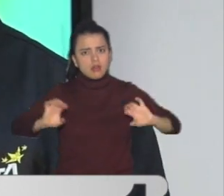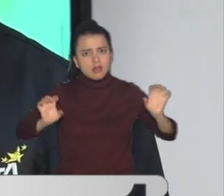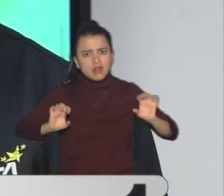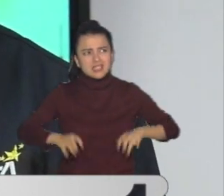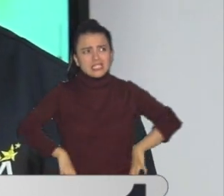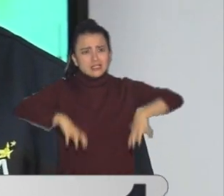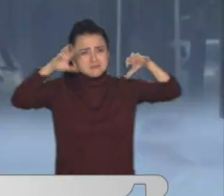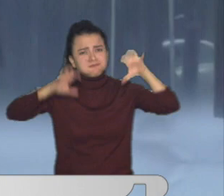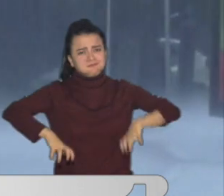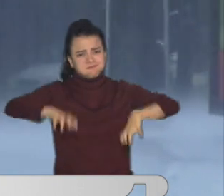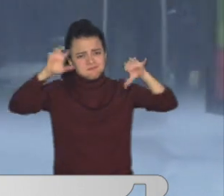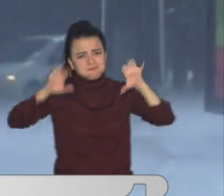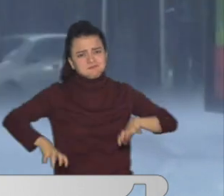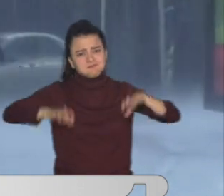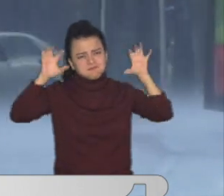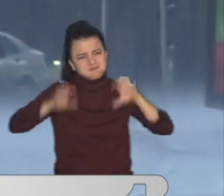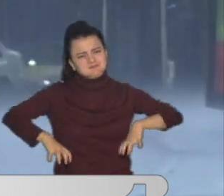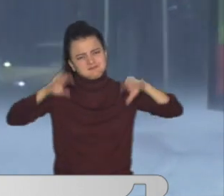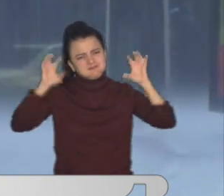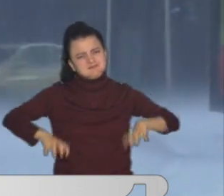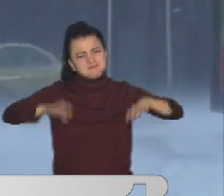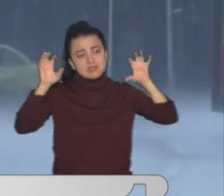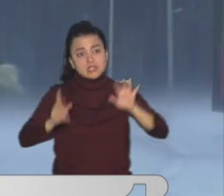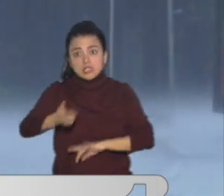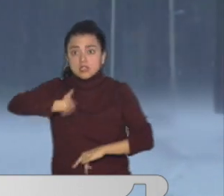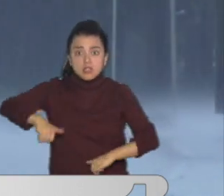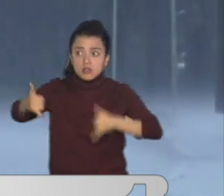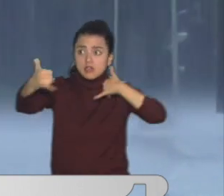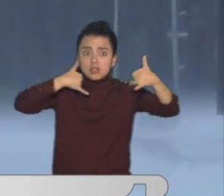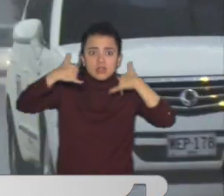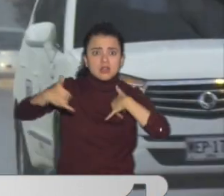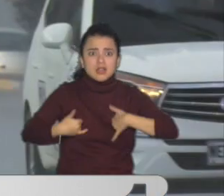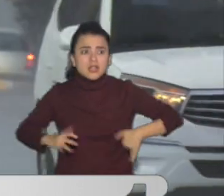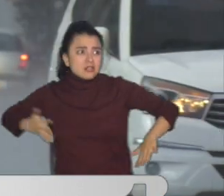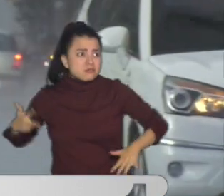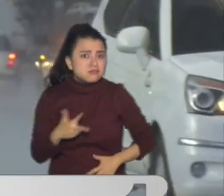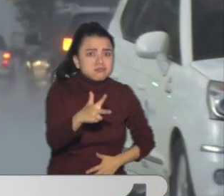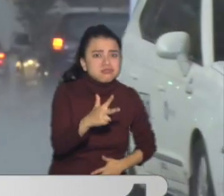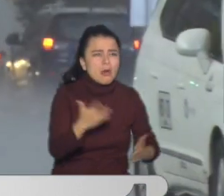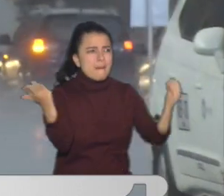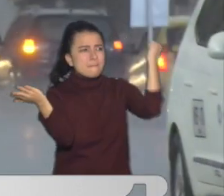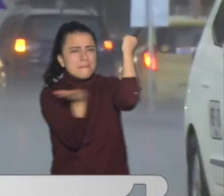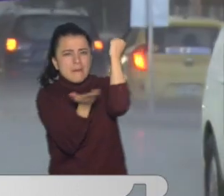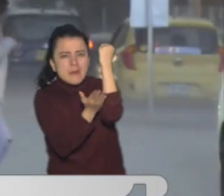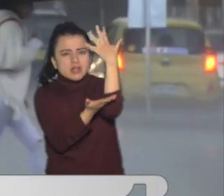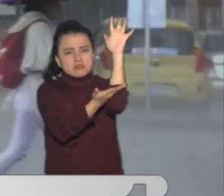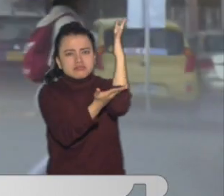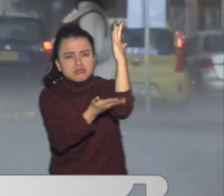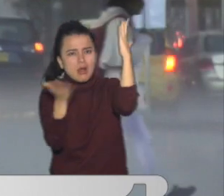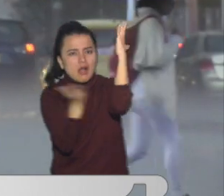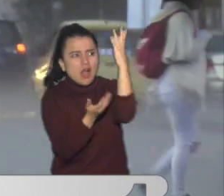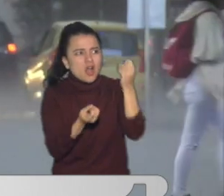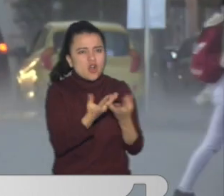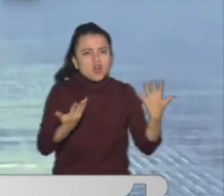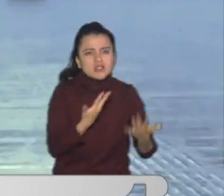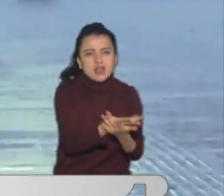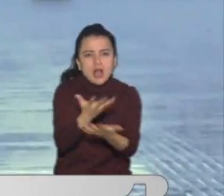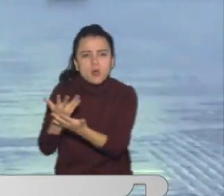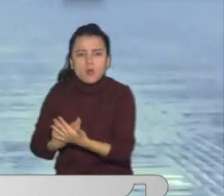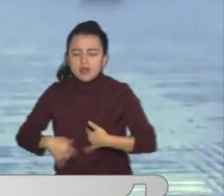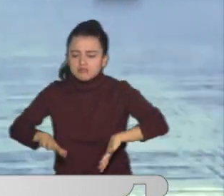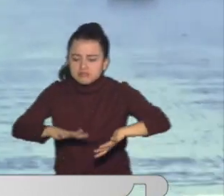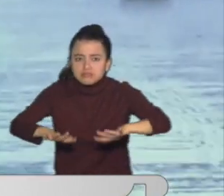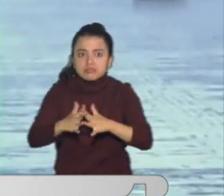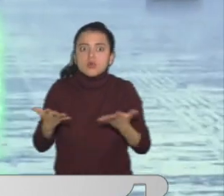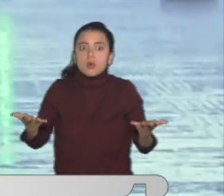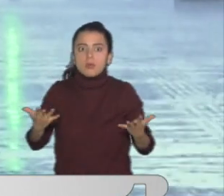diferentes intensidades. Básicamente hemos tenido que atender acciones por arbolado, por fenómenos de remoción en masa, encharcamientos, granizadas